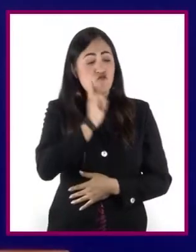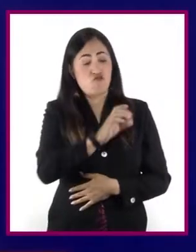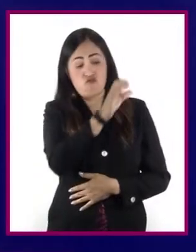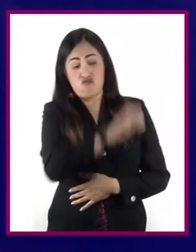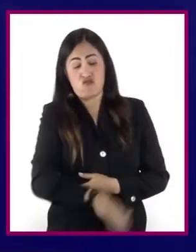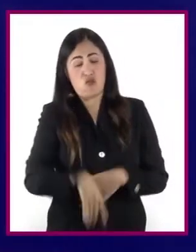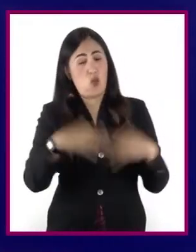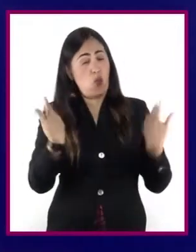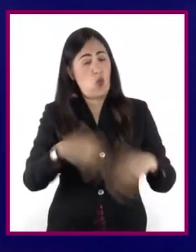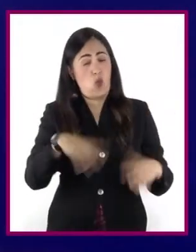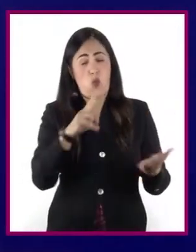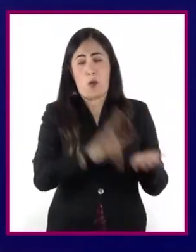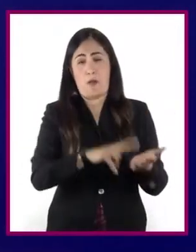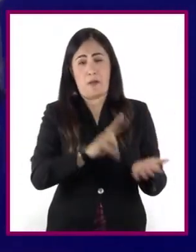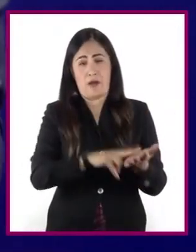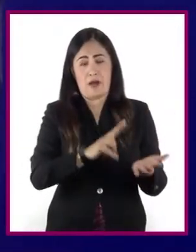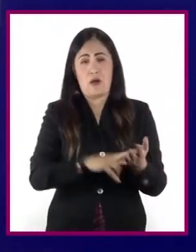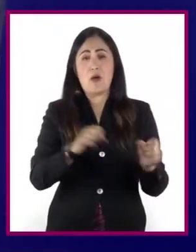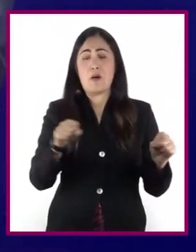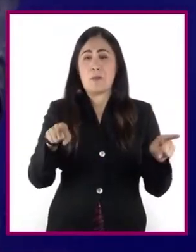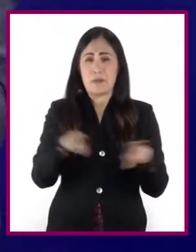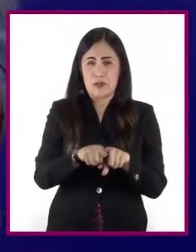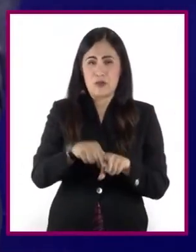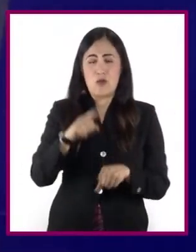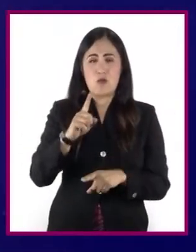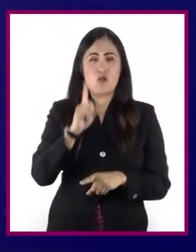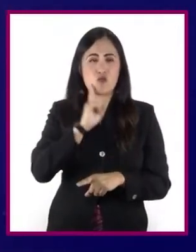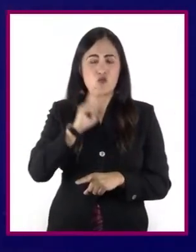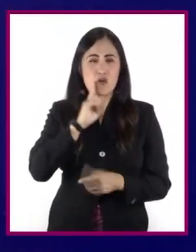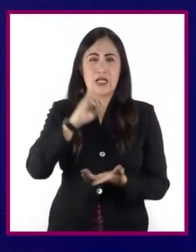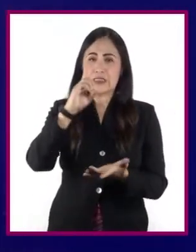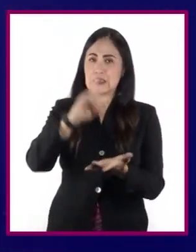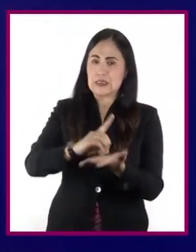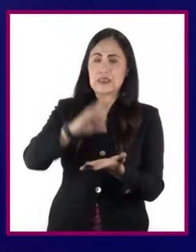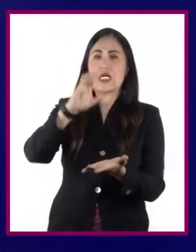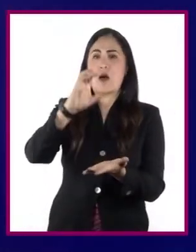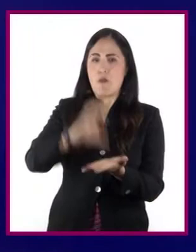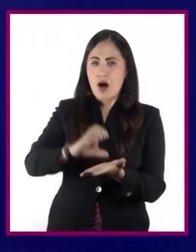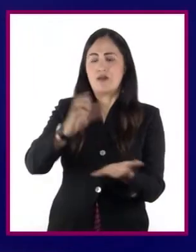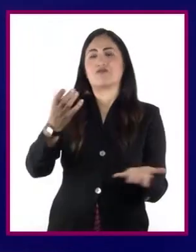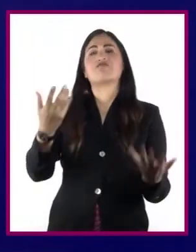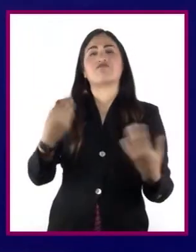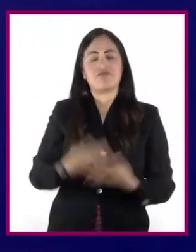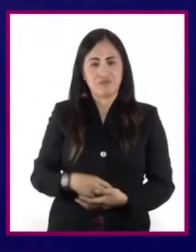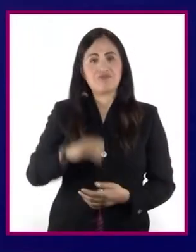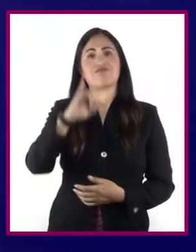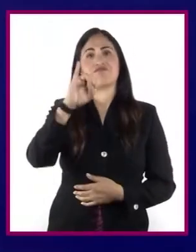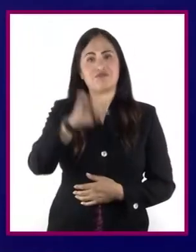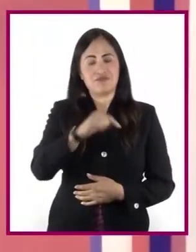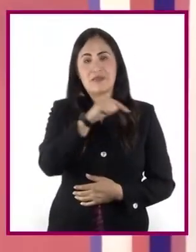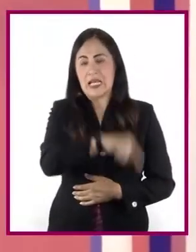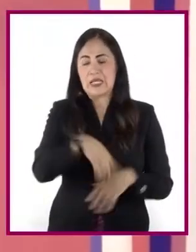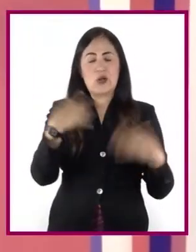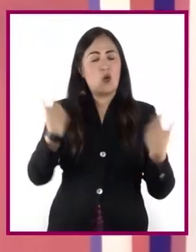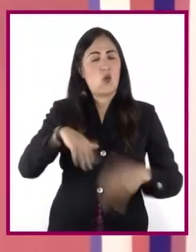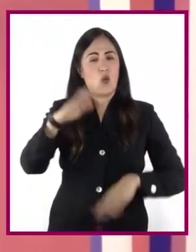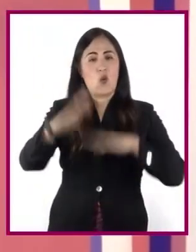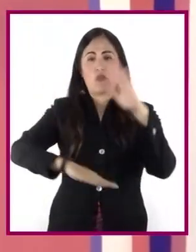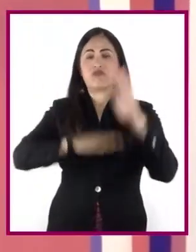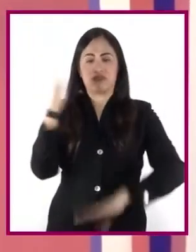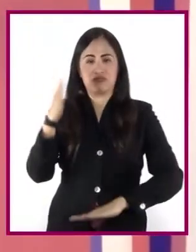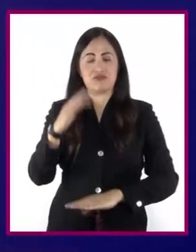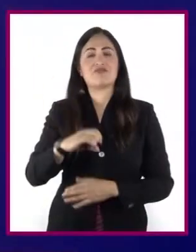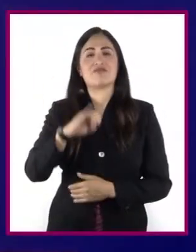ha participado en justas paralímpicas y eso podríamos agregarlo en nuestro borrador de desarrollo, que es